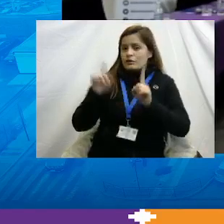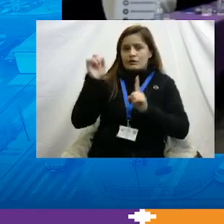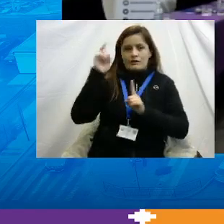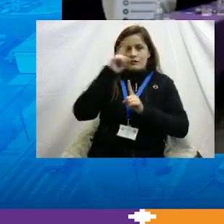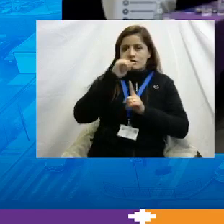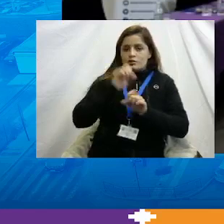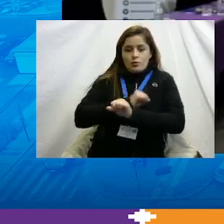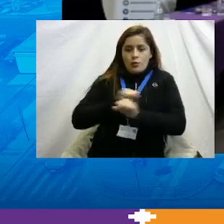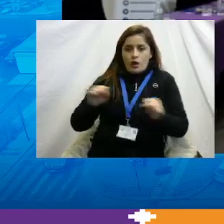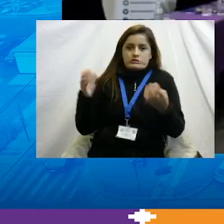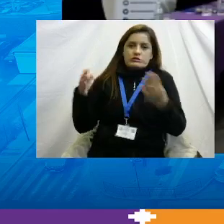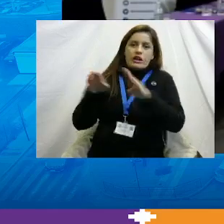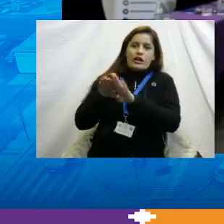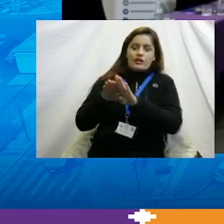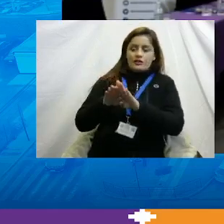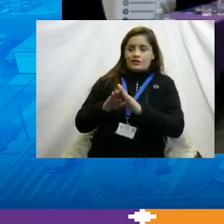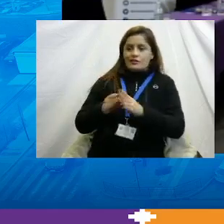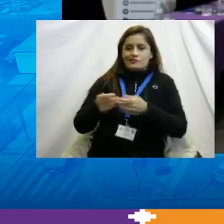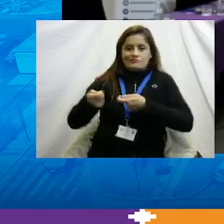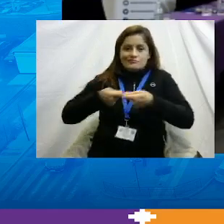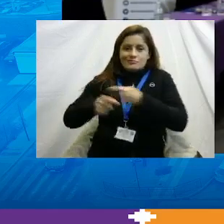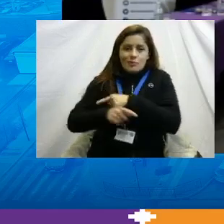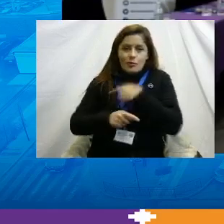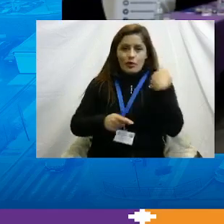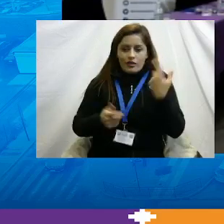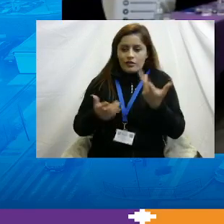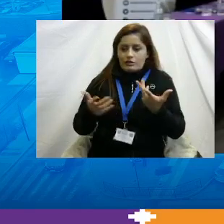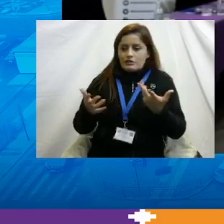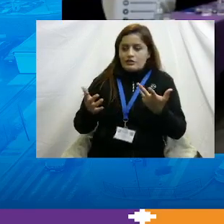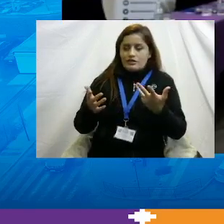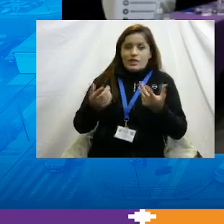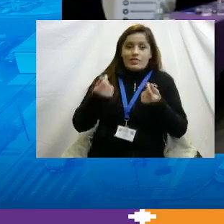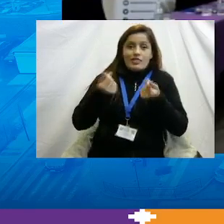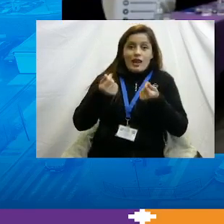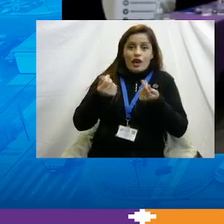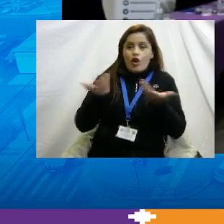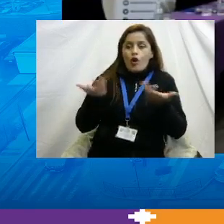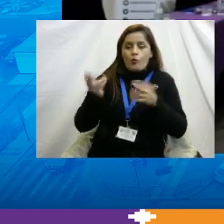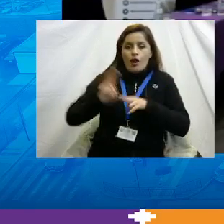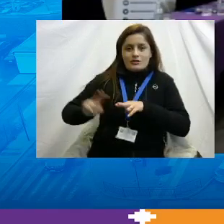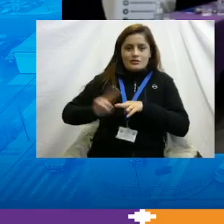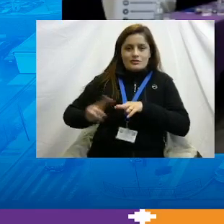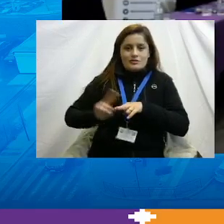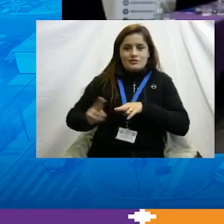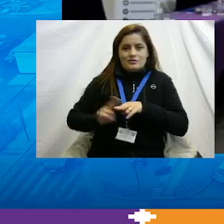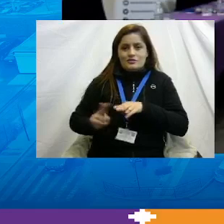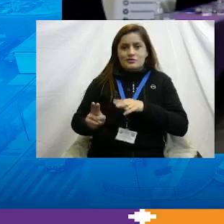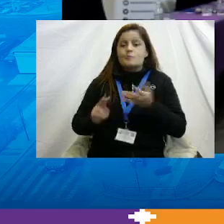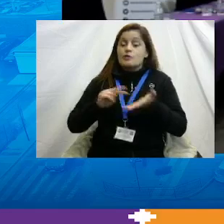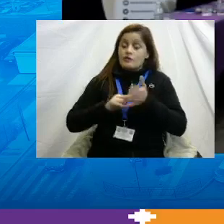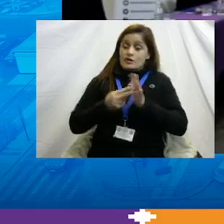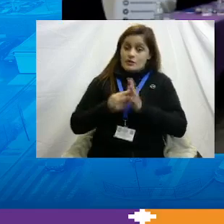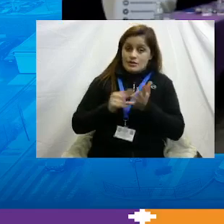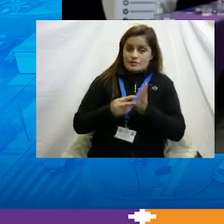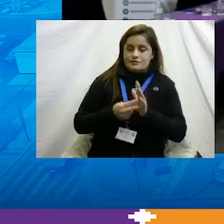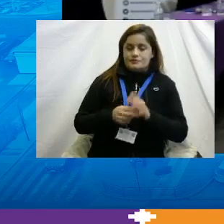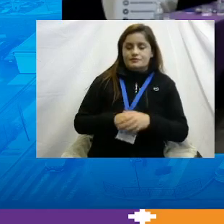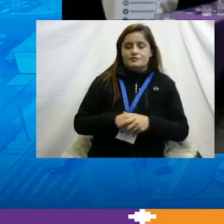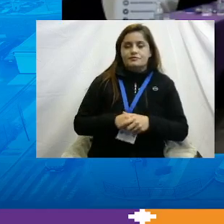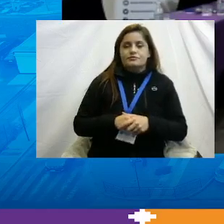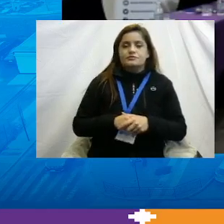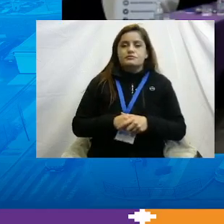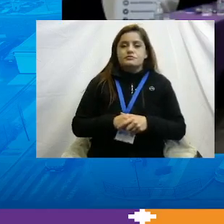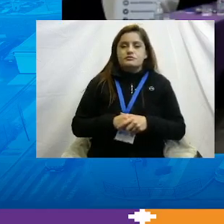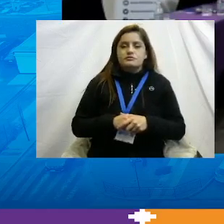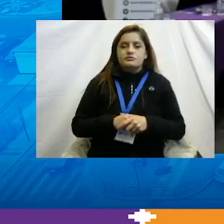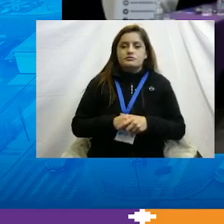desarrollo, claramente también afecta la fuente laboral de muchos trabajadores de nuestra comuna. Por